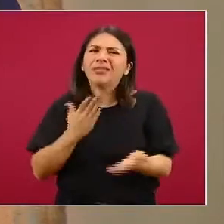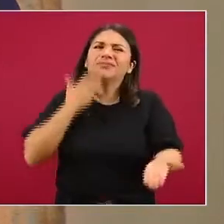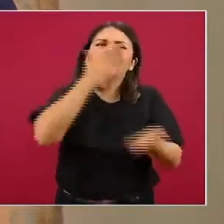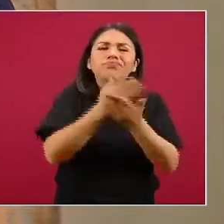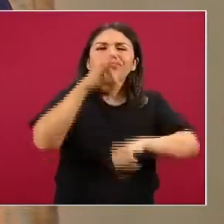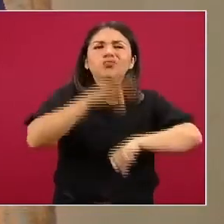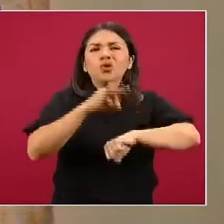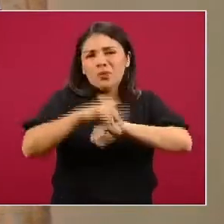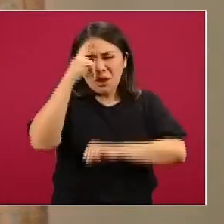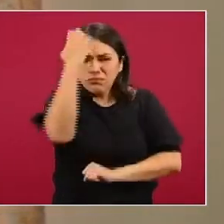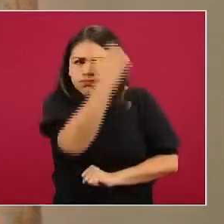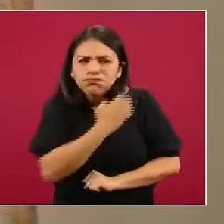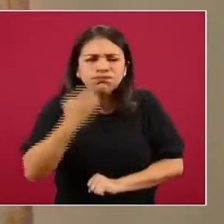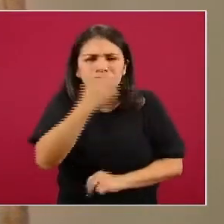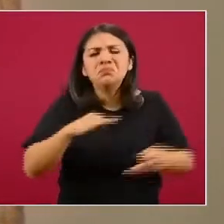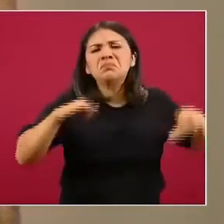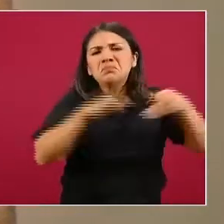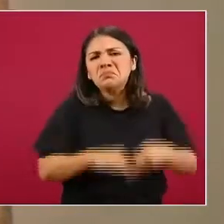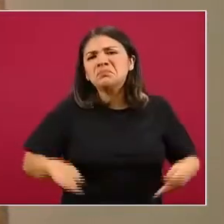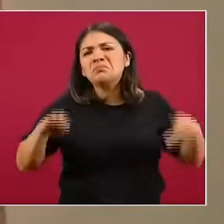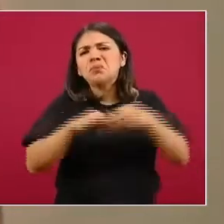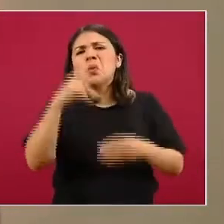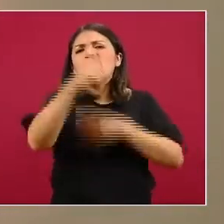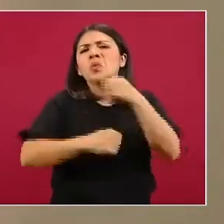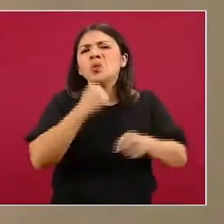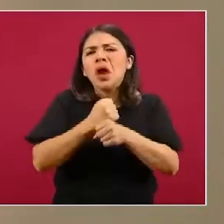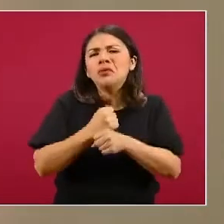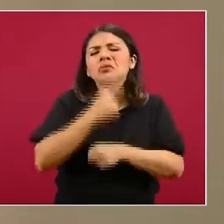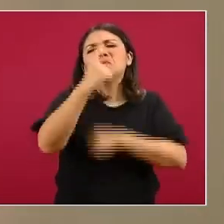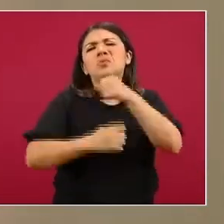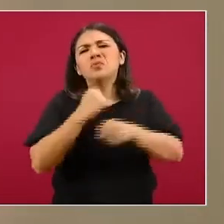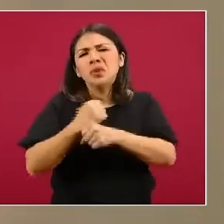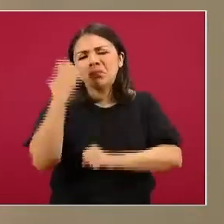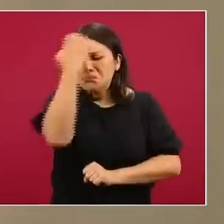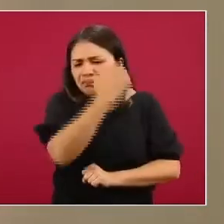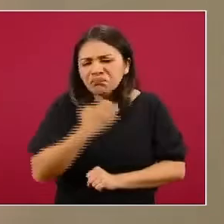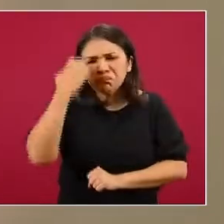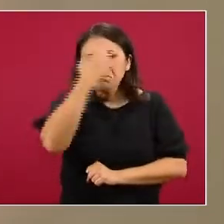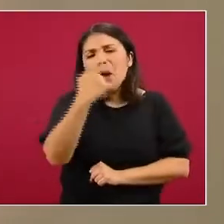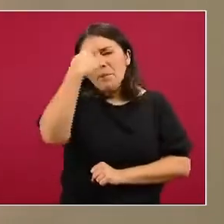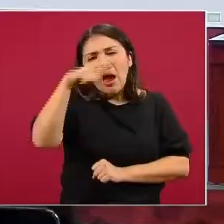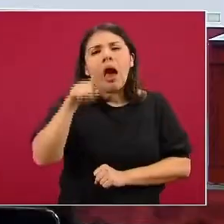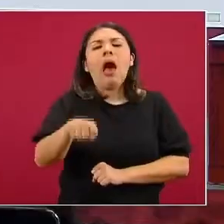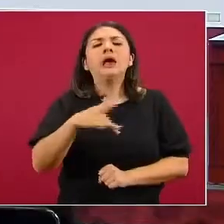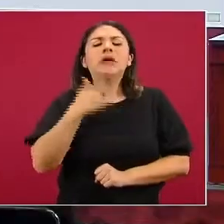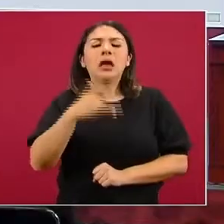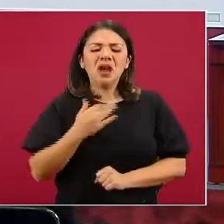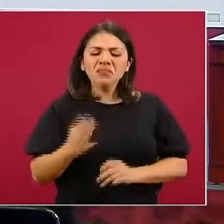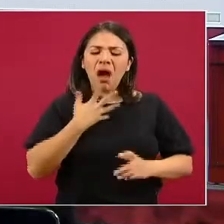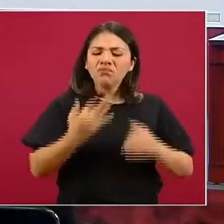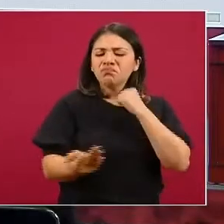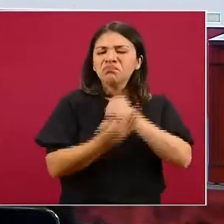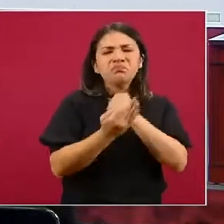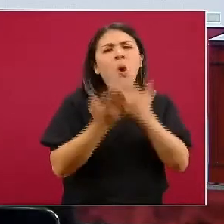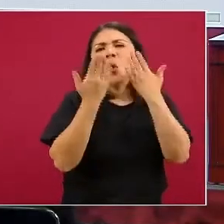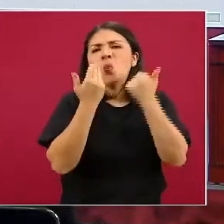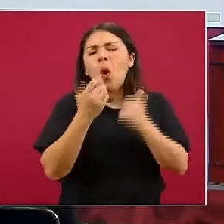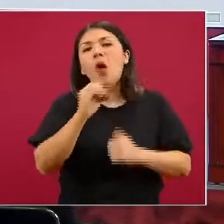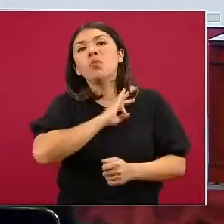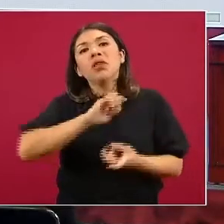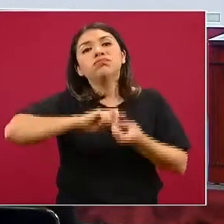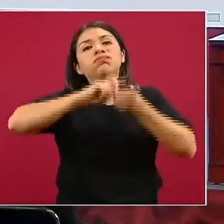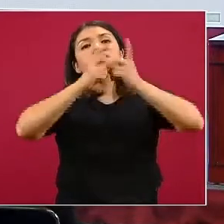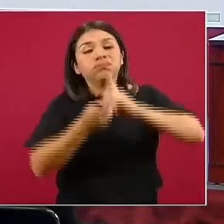valoración médica periódica, una vez al año al menos, para que se identifique la posibilidad de que pudiera tener